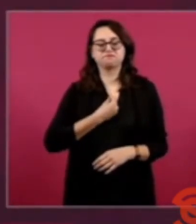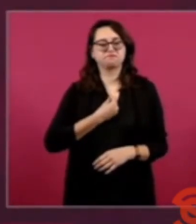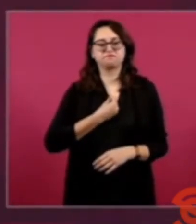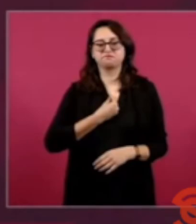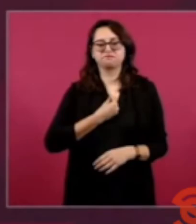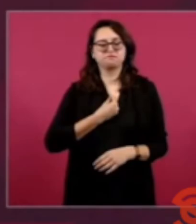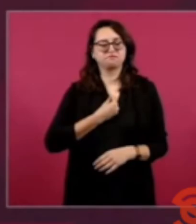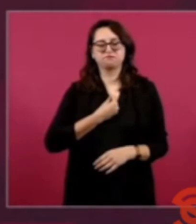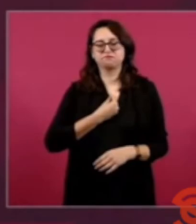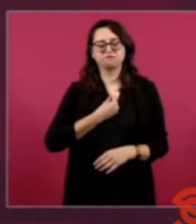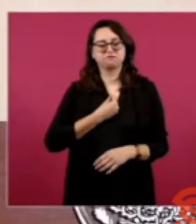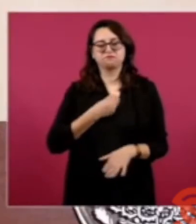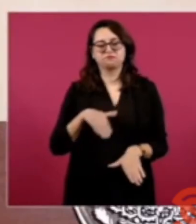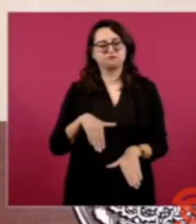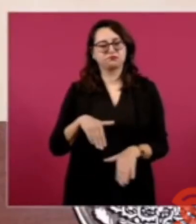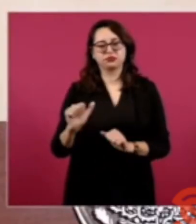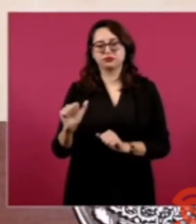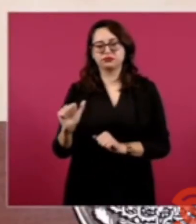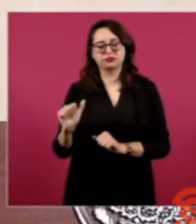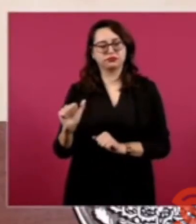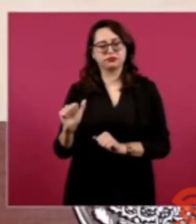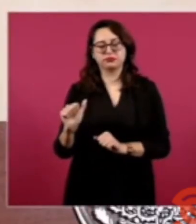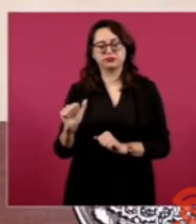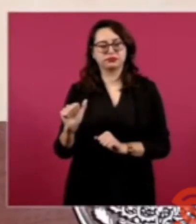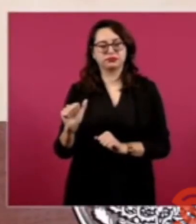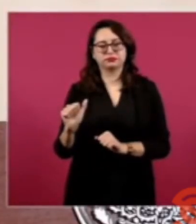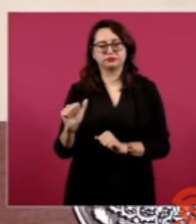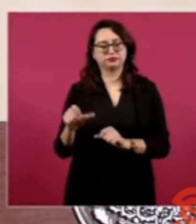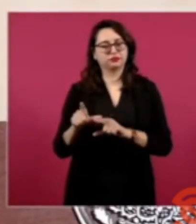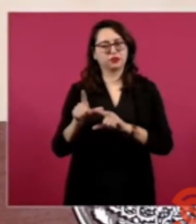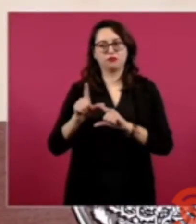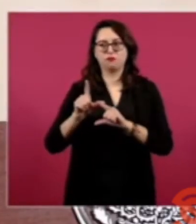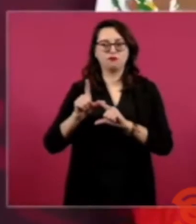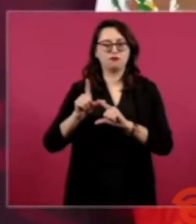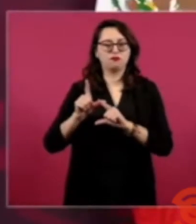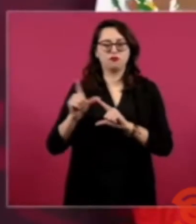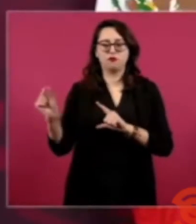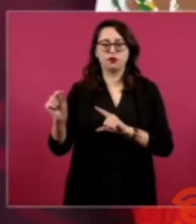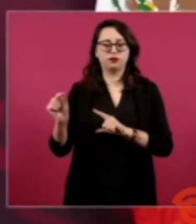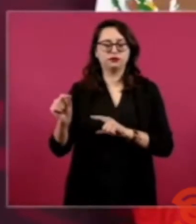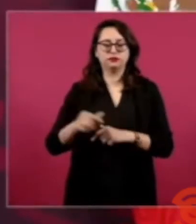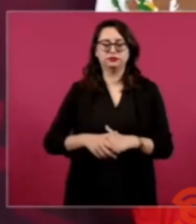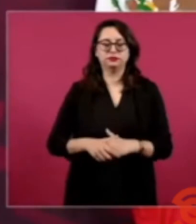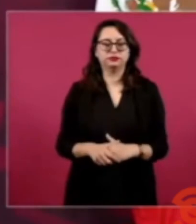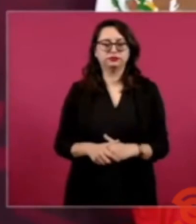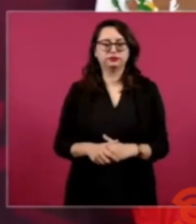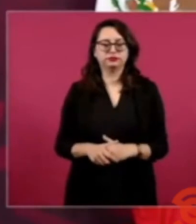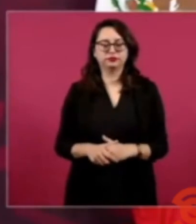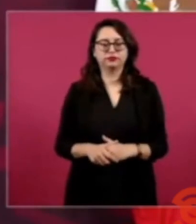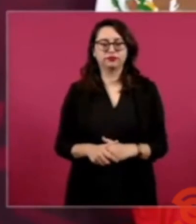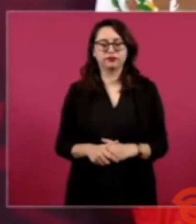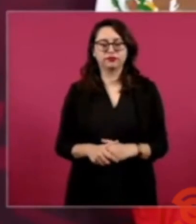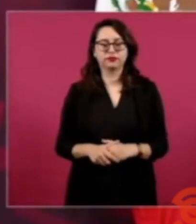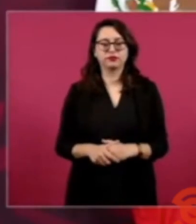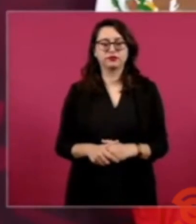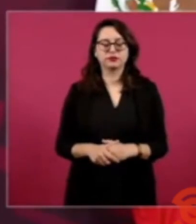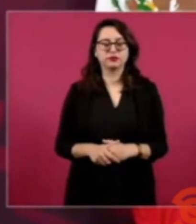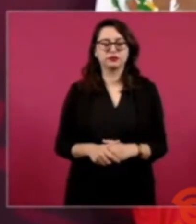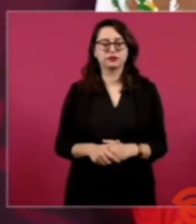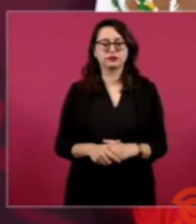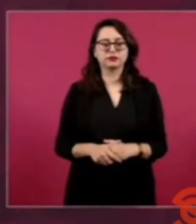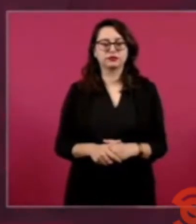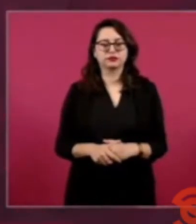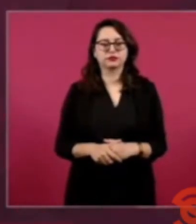no siguió, se fue al exilio, como antes se había ido al